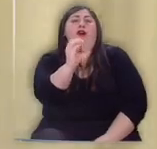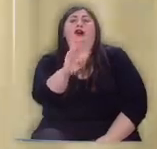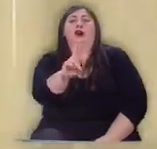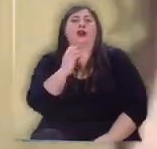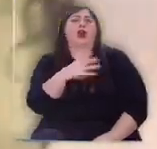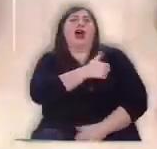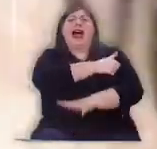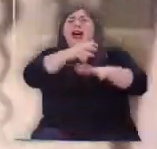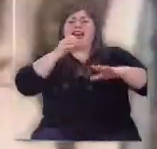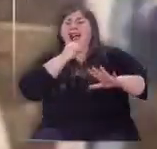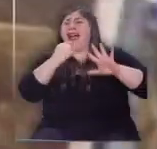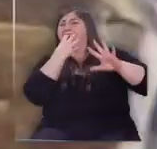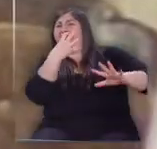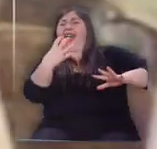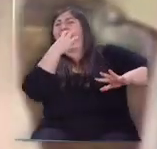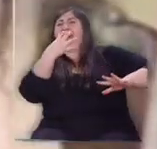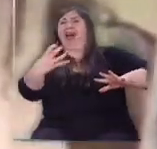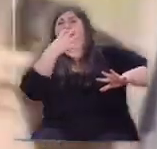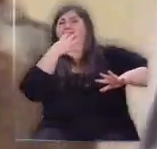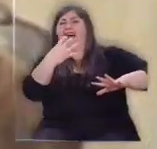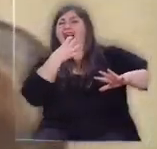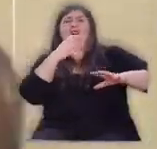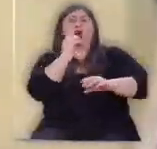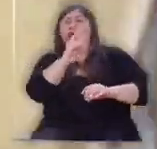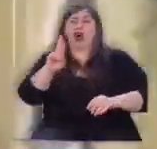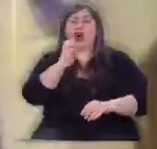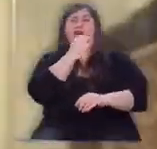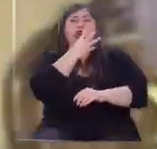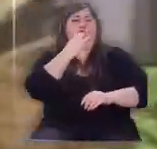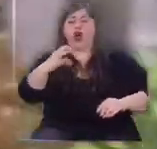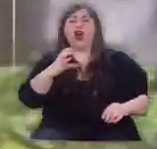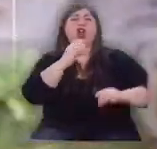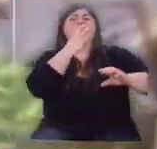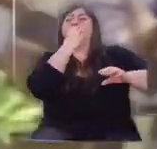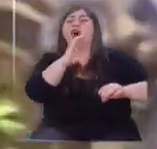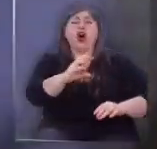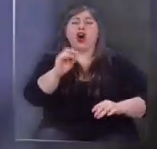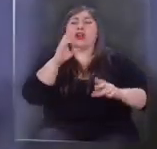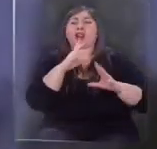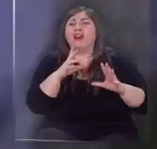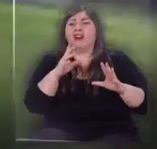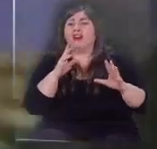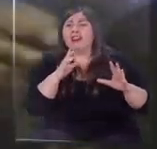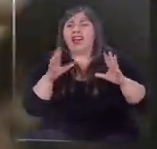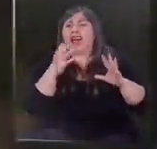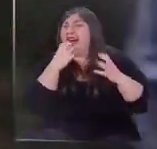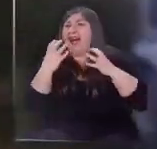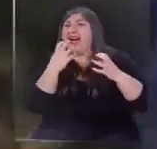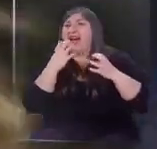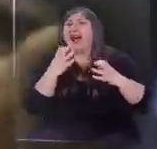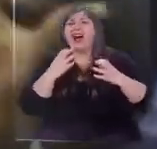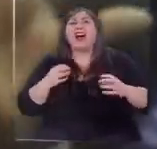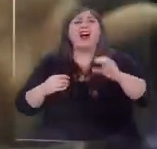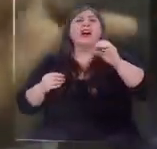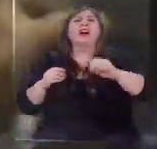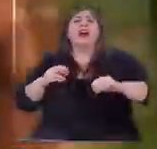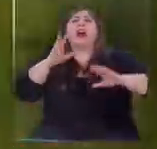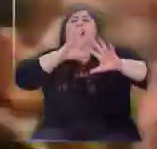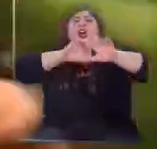para todos los que están! ¡Ah! ¡Oro, Roxana, oro! ¡Oh,